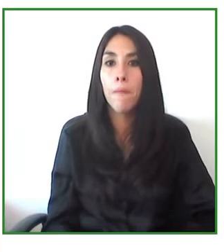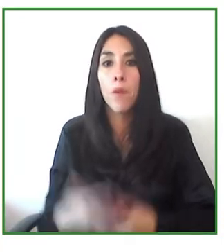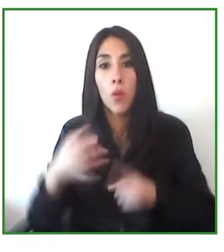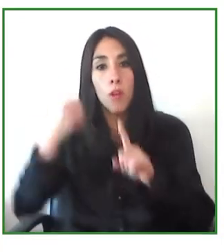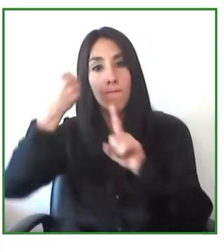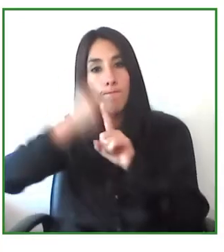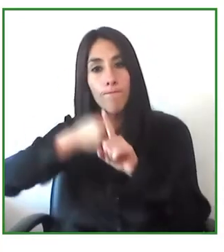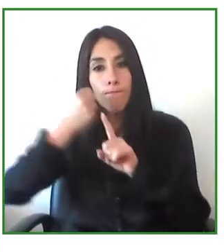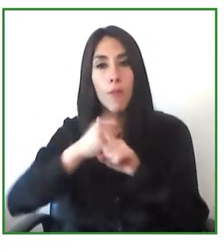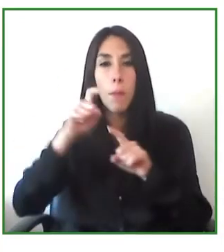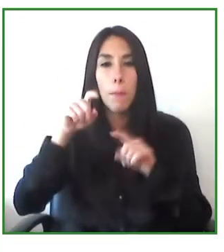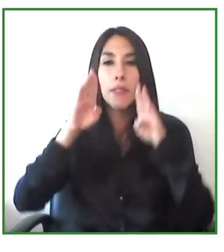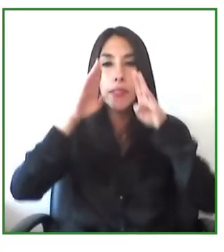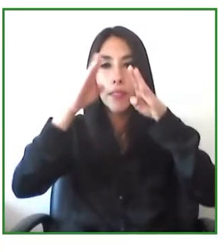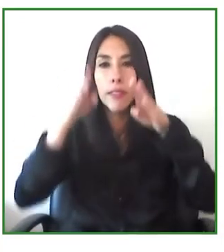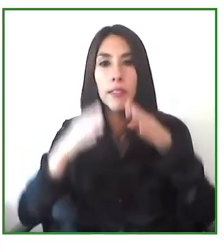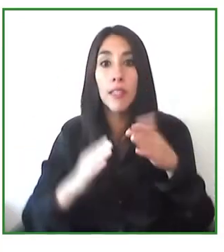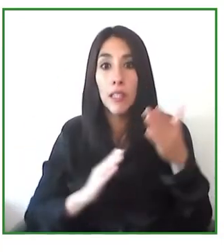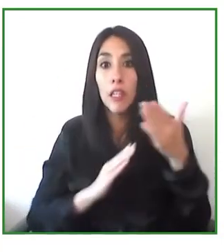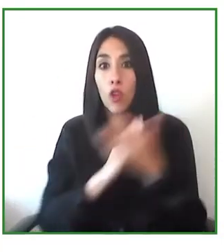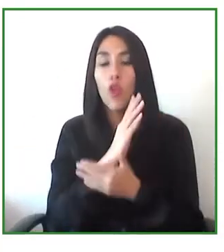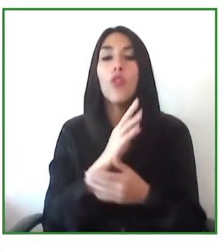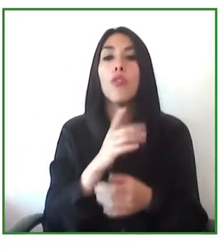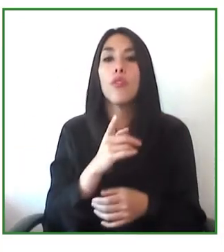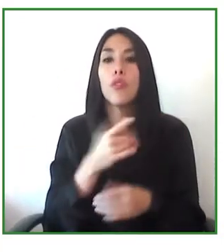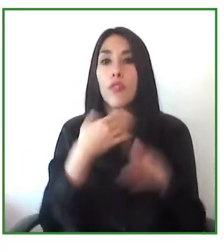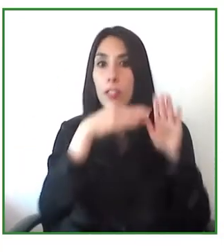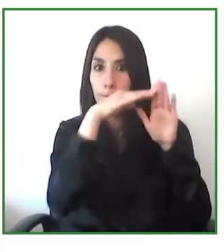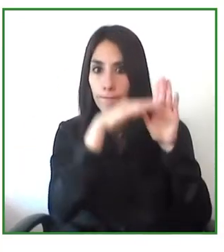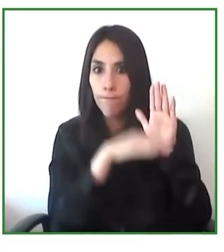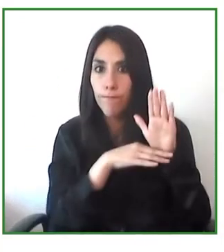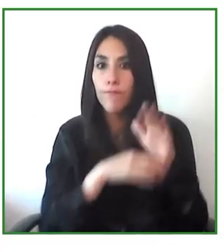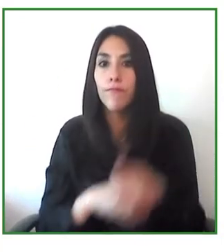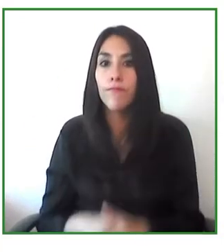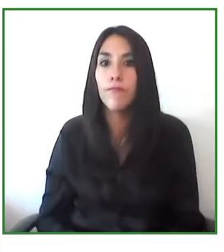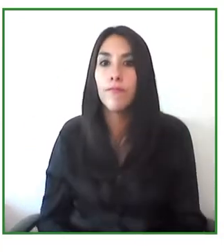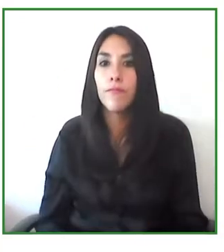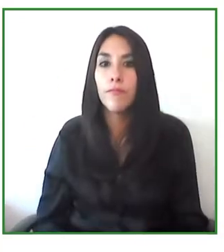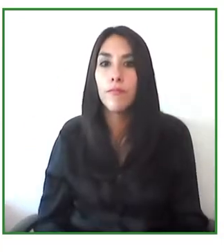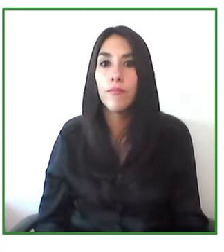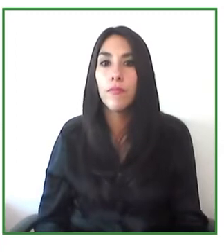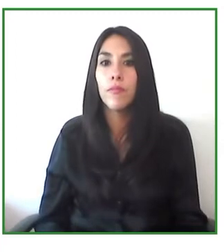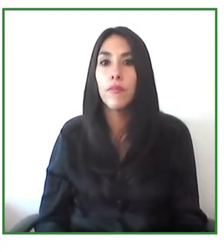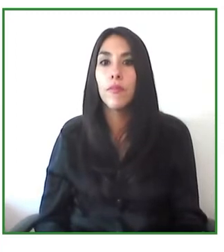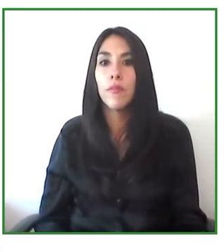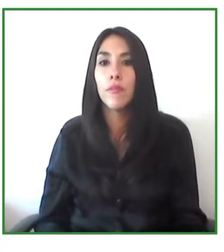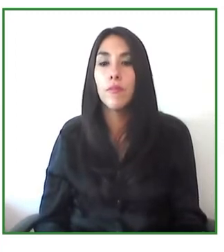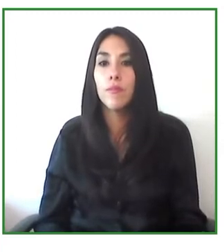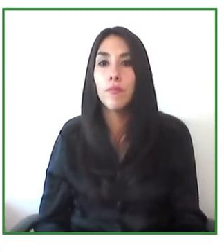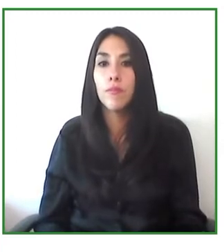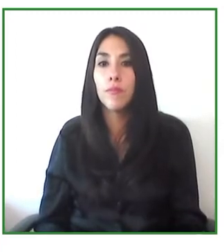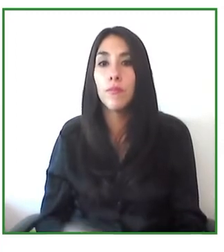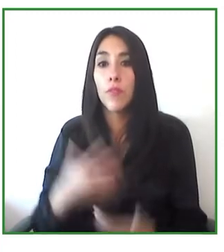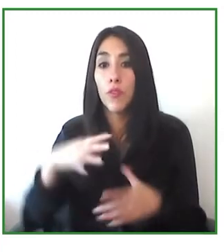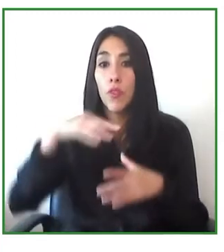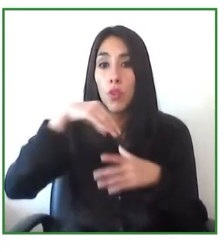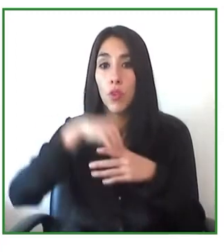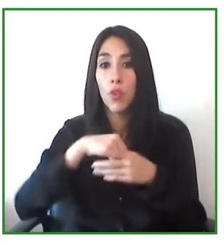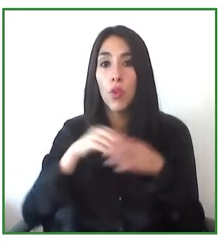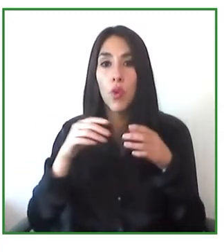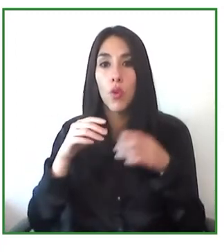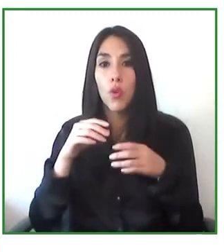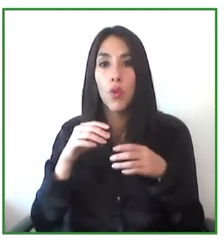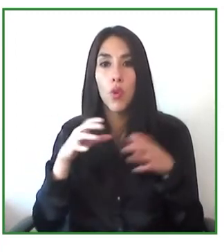la accesibilidad. Entonces tenemos esta campaña dentro de la federación en donde decimos, sin accesibilidad no hay